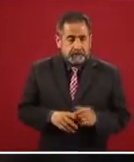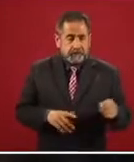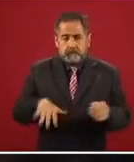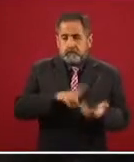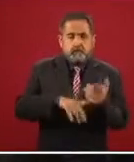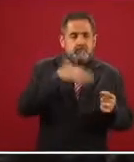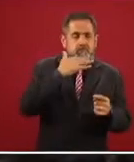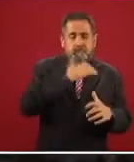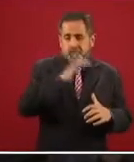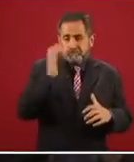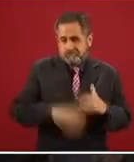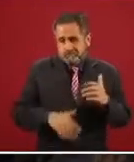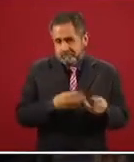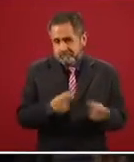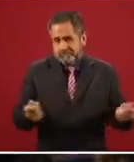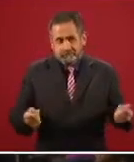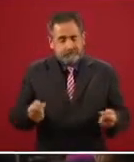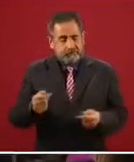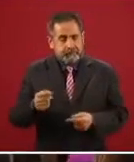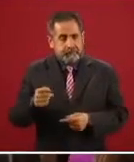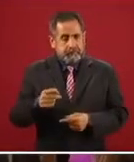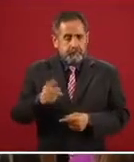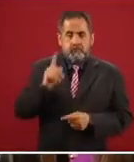no es un asunto sólo moral